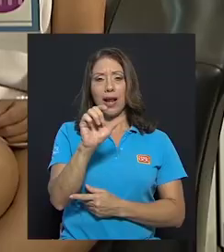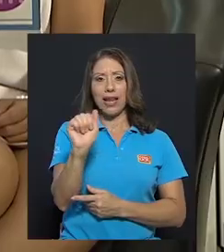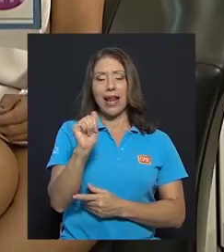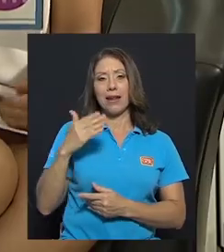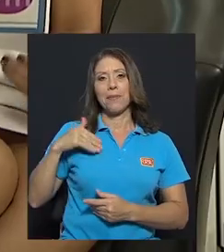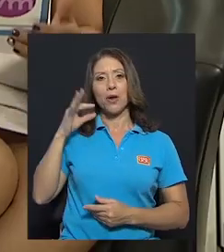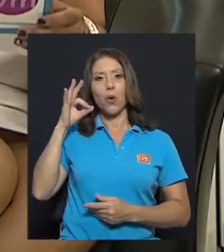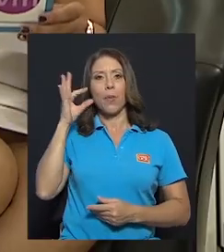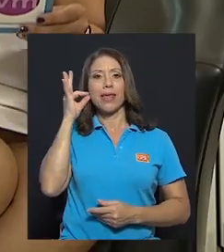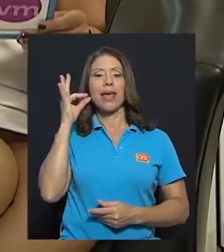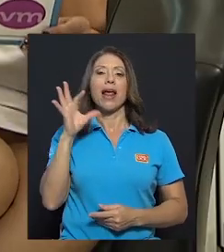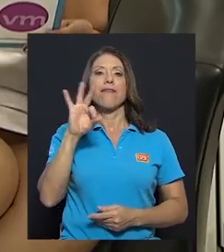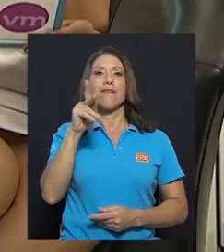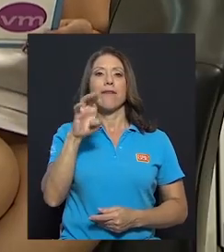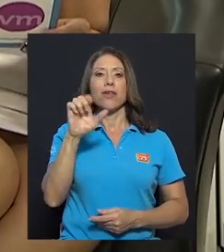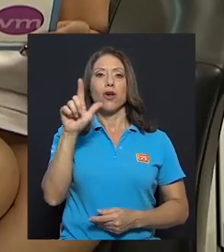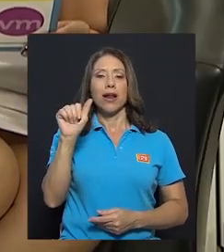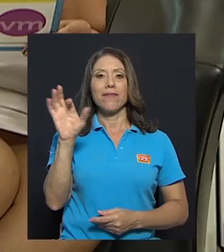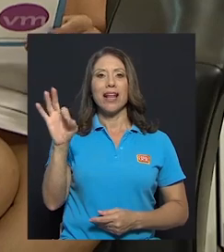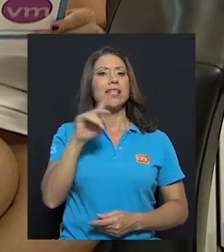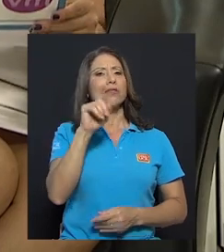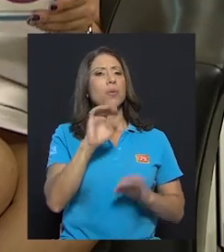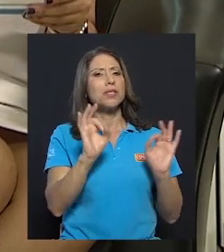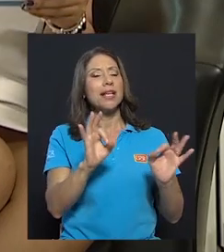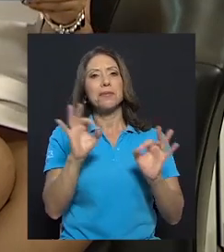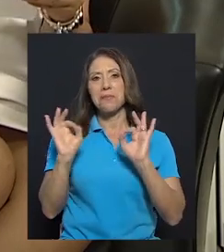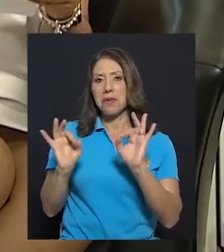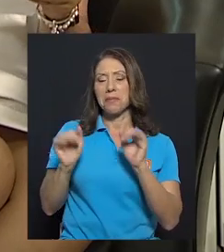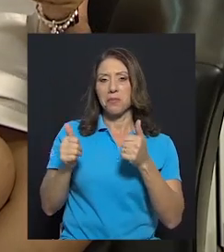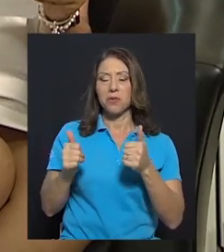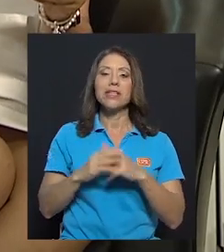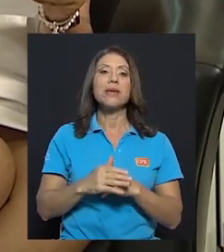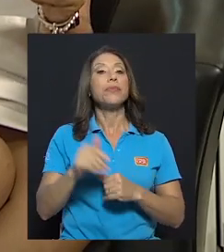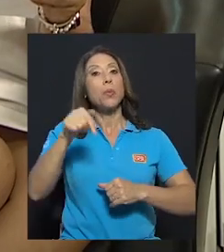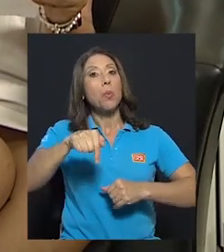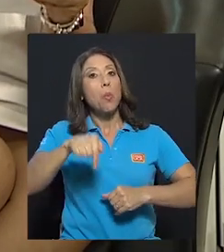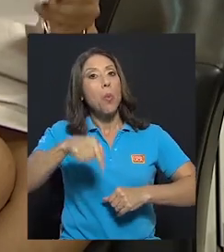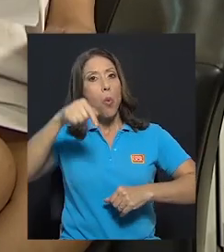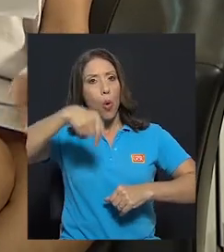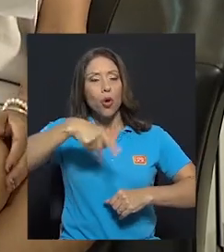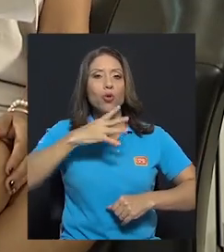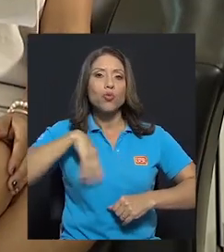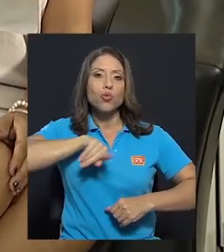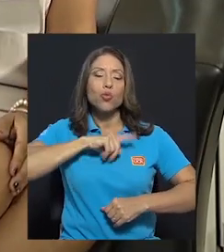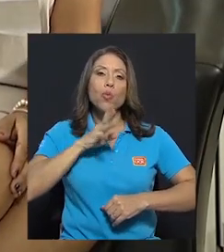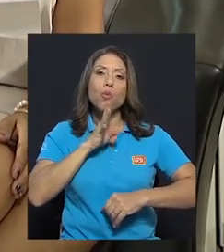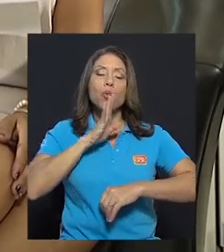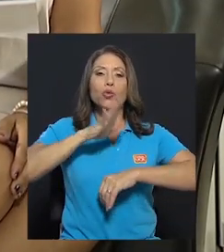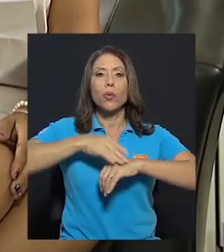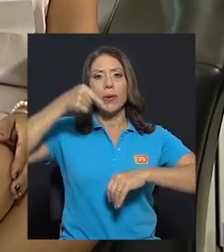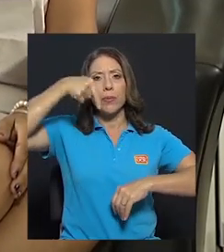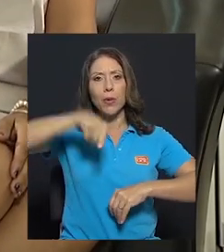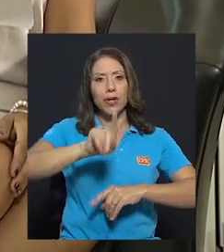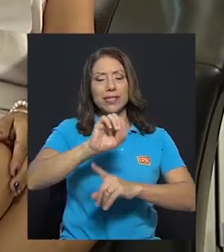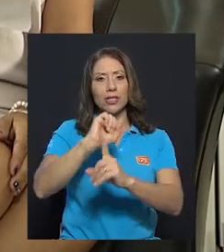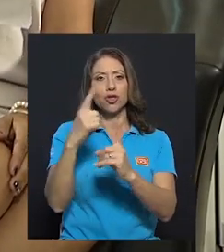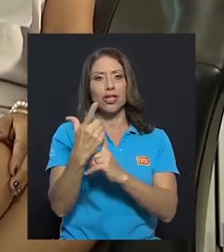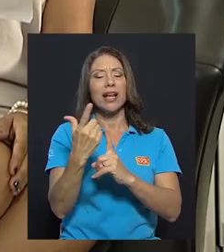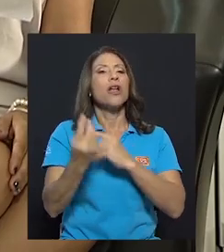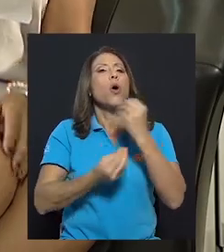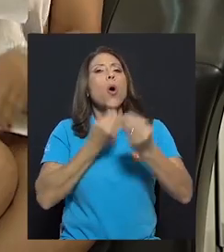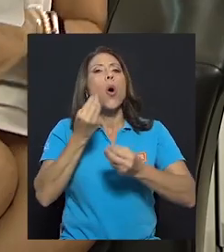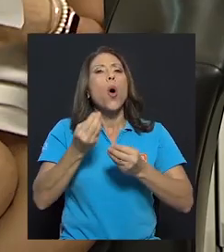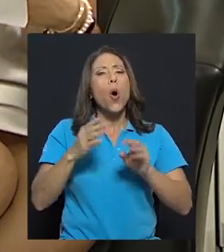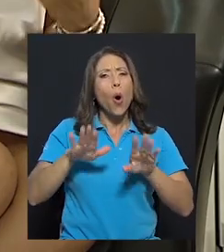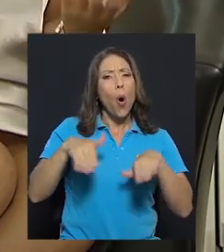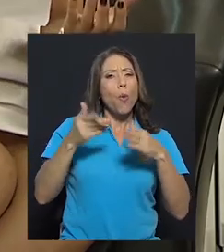mi compañera Fabiola Fernández. ¿Cómo estás, Saúl? Muy bien, por dicha. Bueno, y es por esto que el día de hoy vamos a conversar acerca de la violencia social y